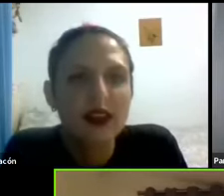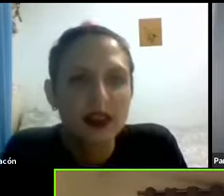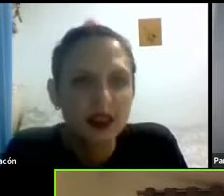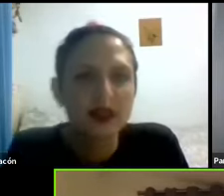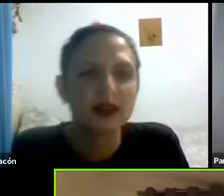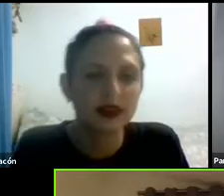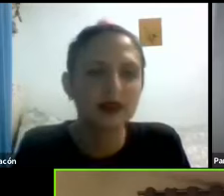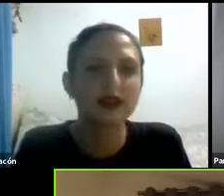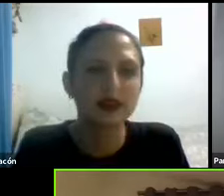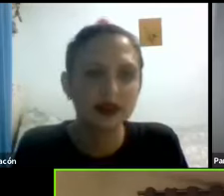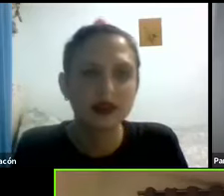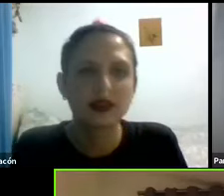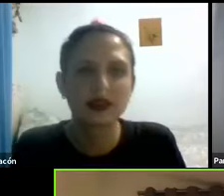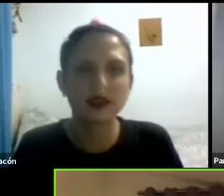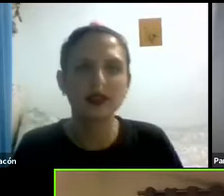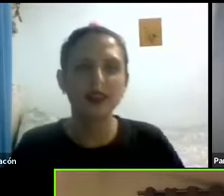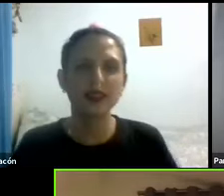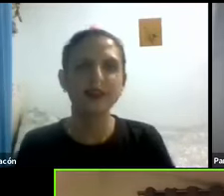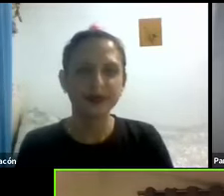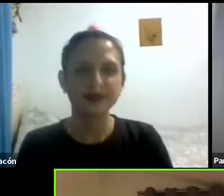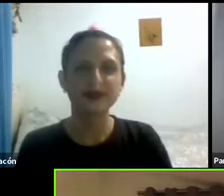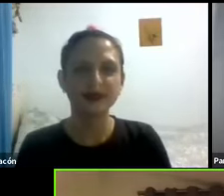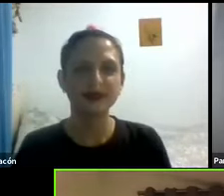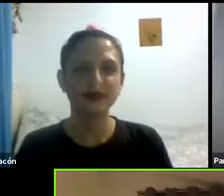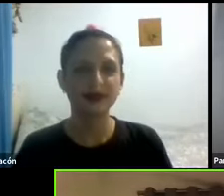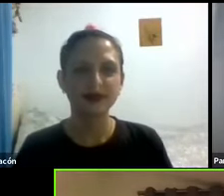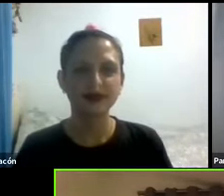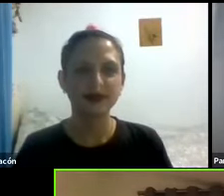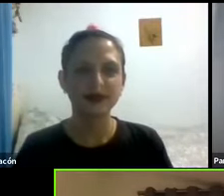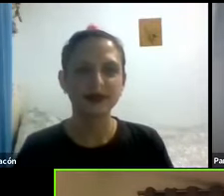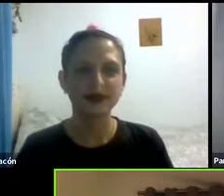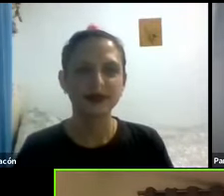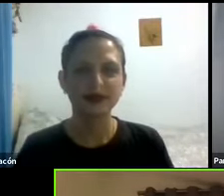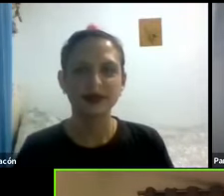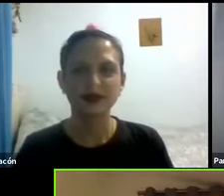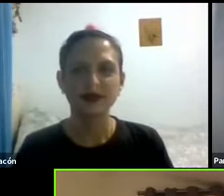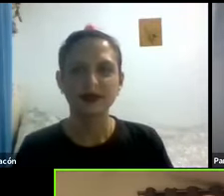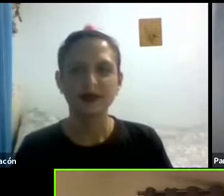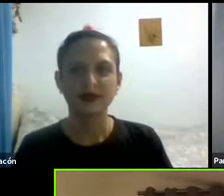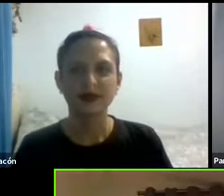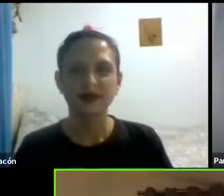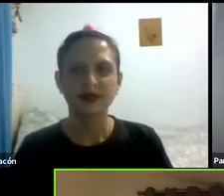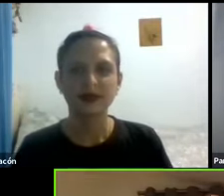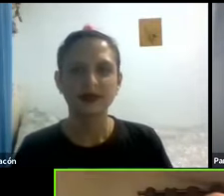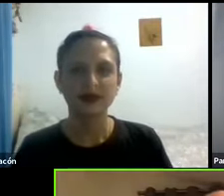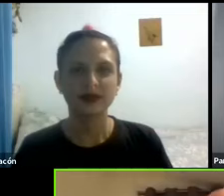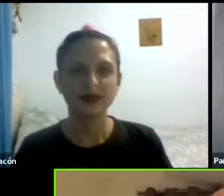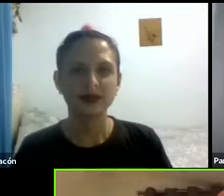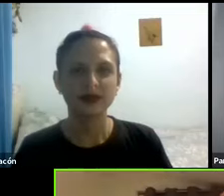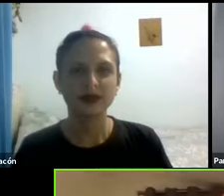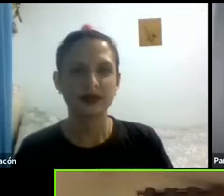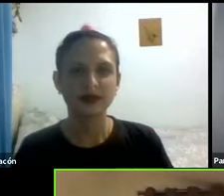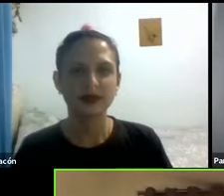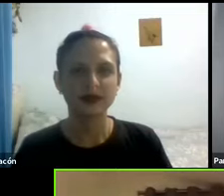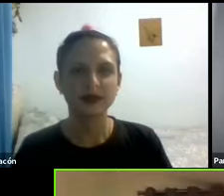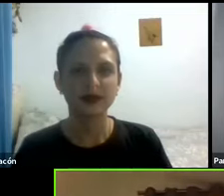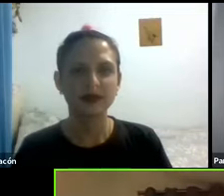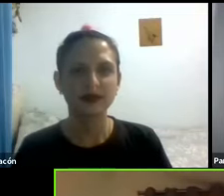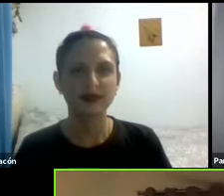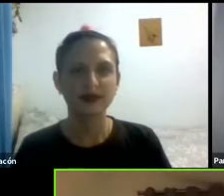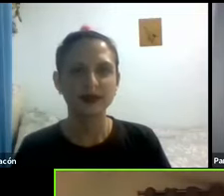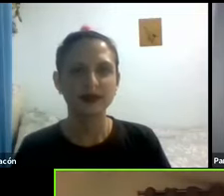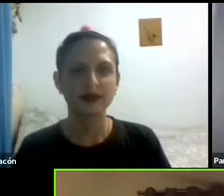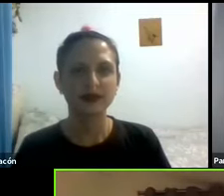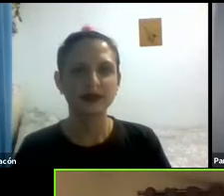presentan en forma grosera con esto viene también todo lo que son los estereotipos